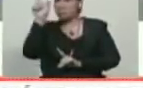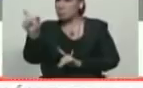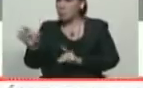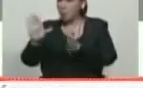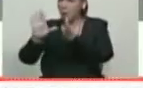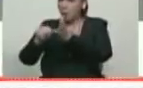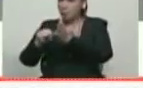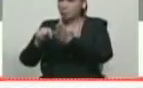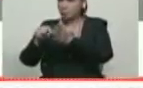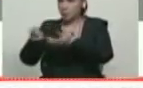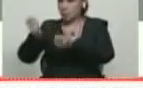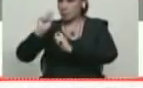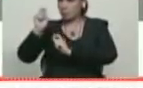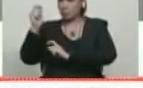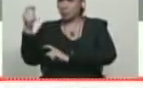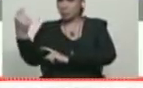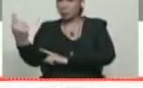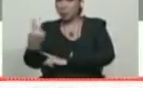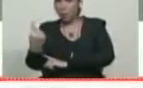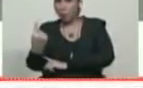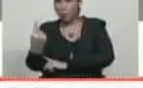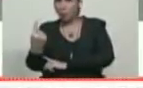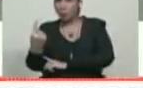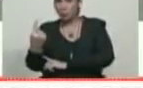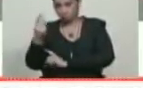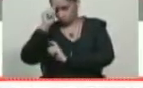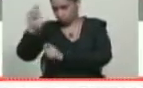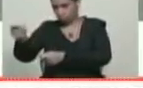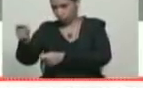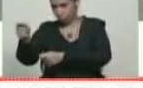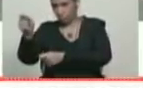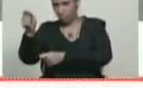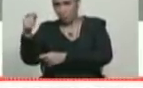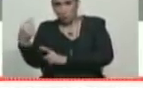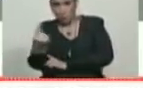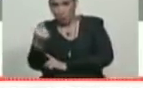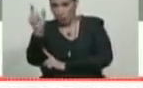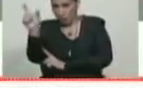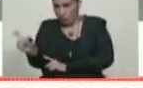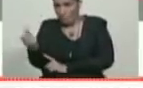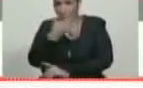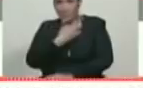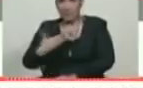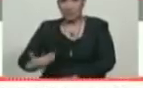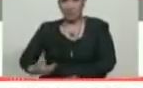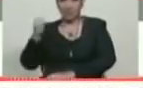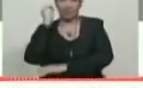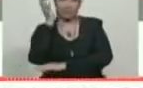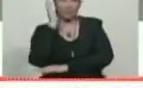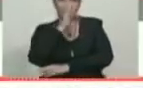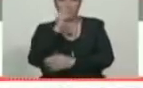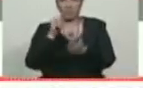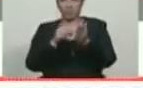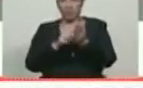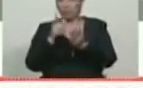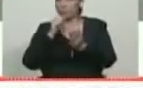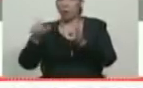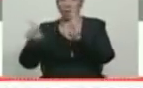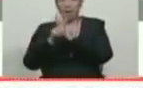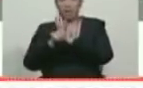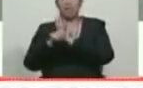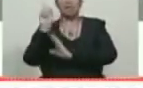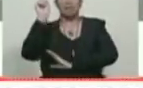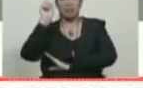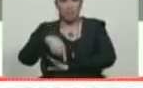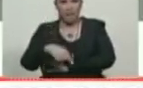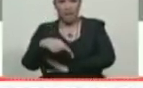el autoproclamado, no solo es presidente de la Asamblea Nacional en desacato, sino que